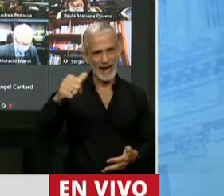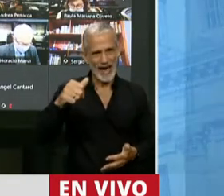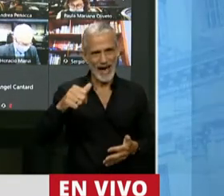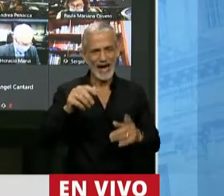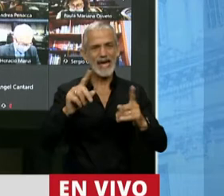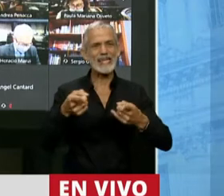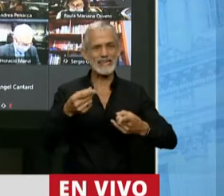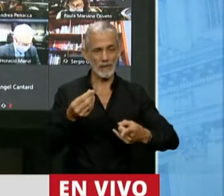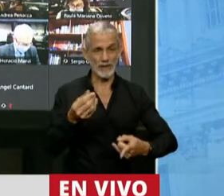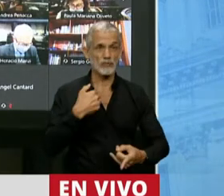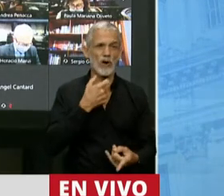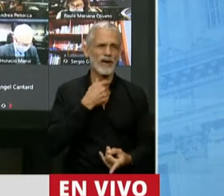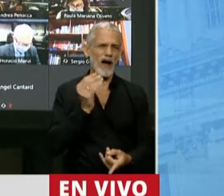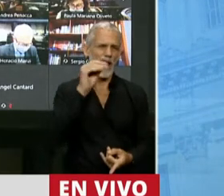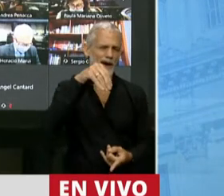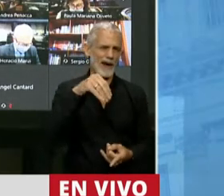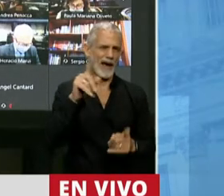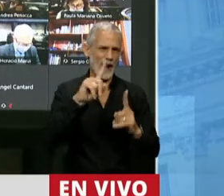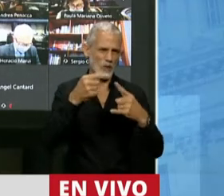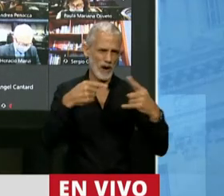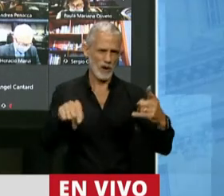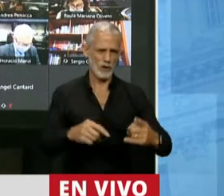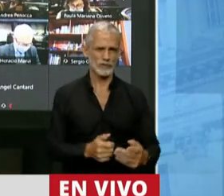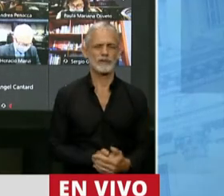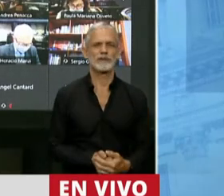cual quiero agregar algunas consideraciones.